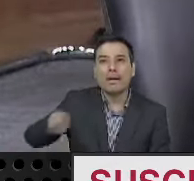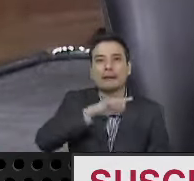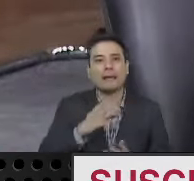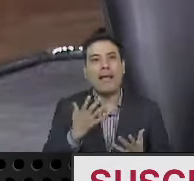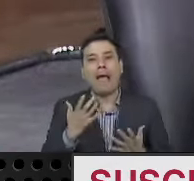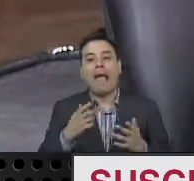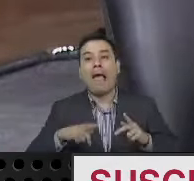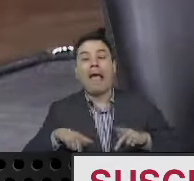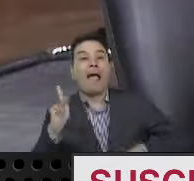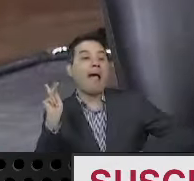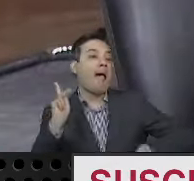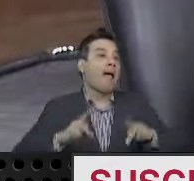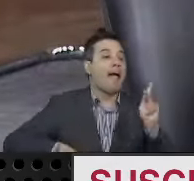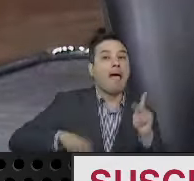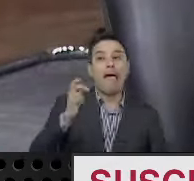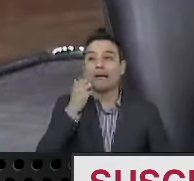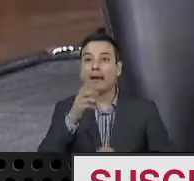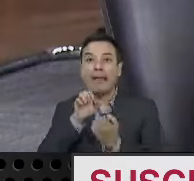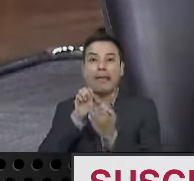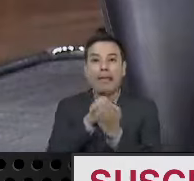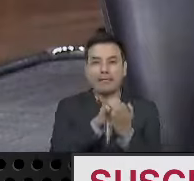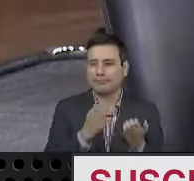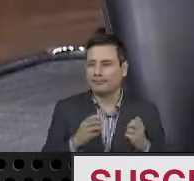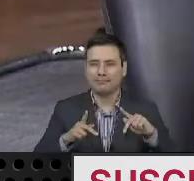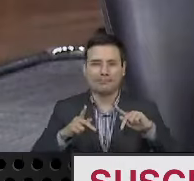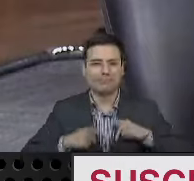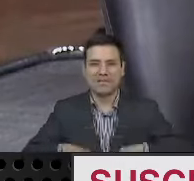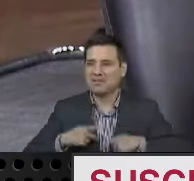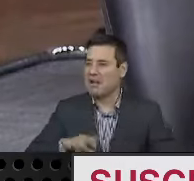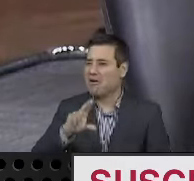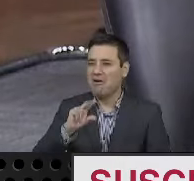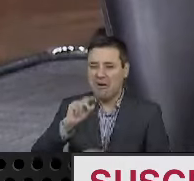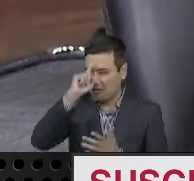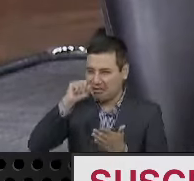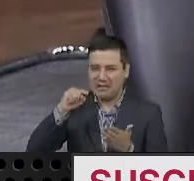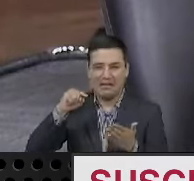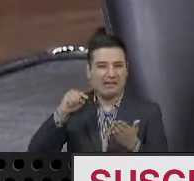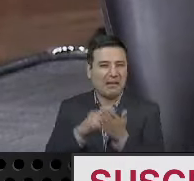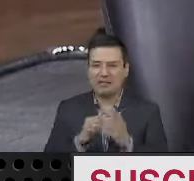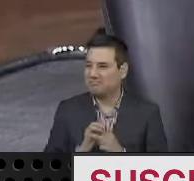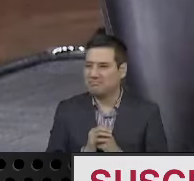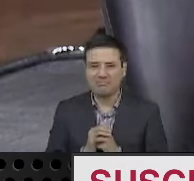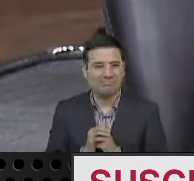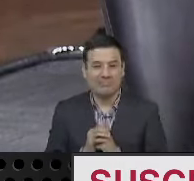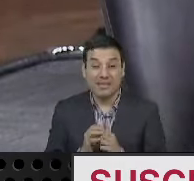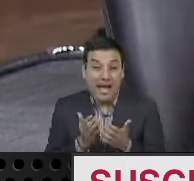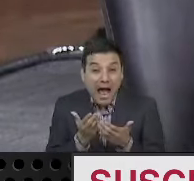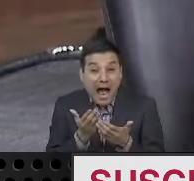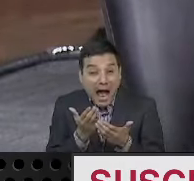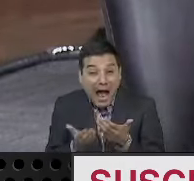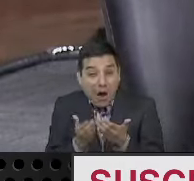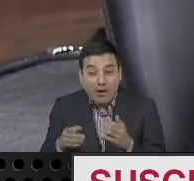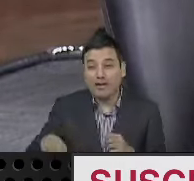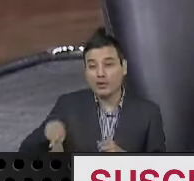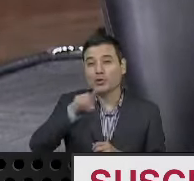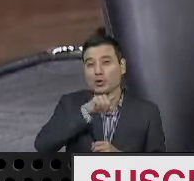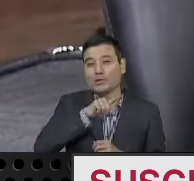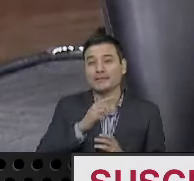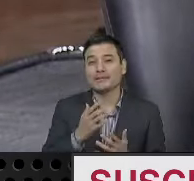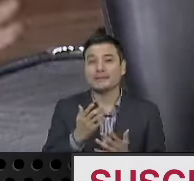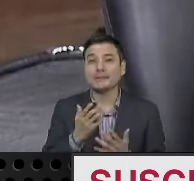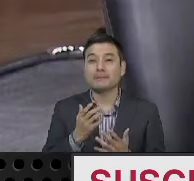pretenden engañar a la gente pero ahora no les cree nadie no les cree nadie y ahora pretenden utilizar